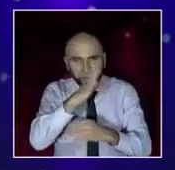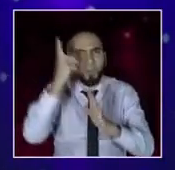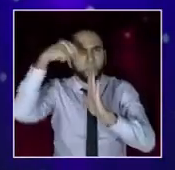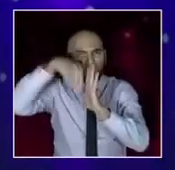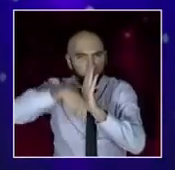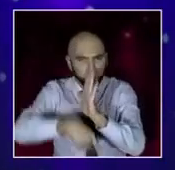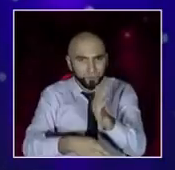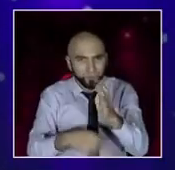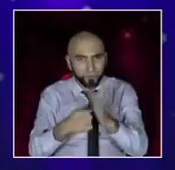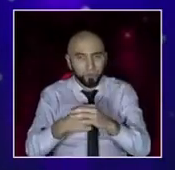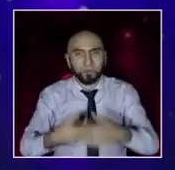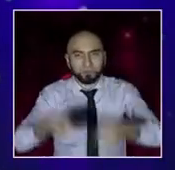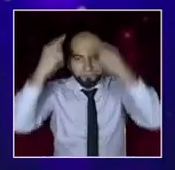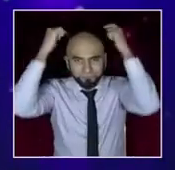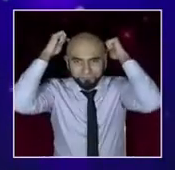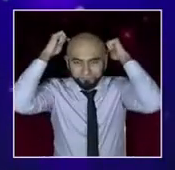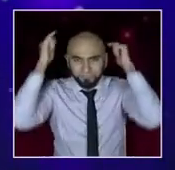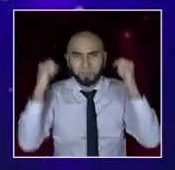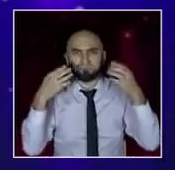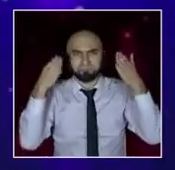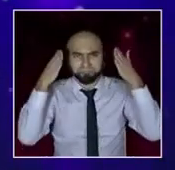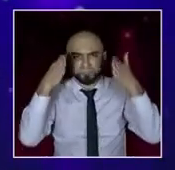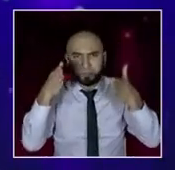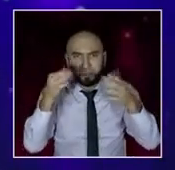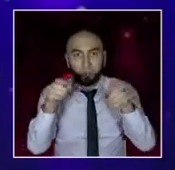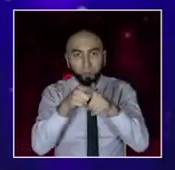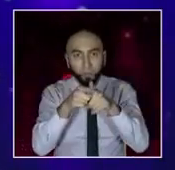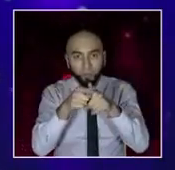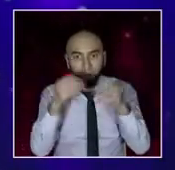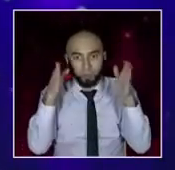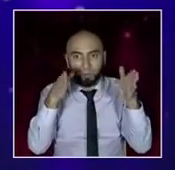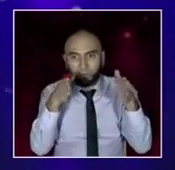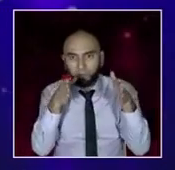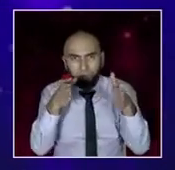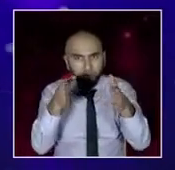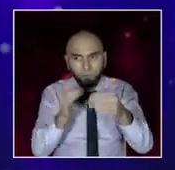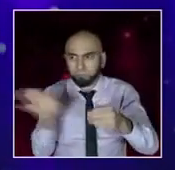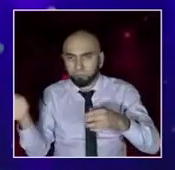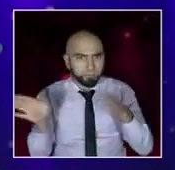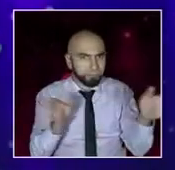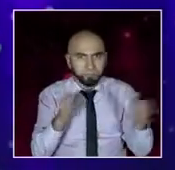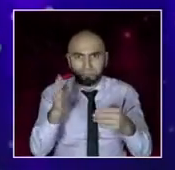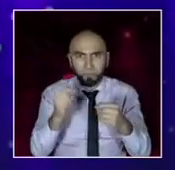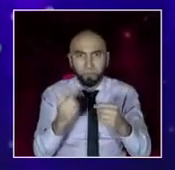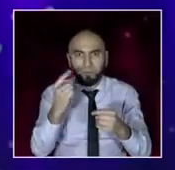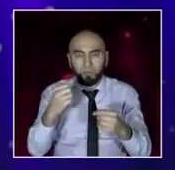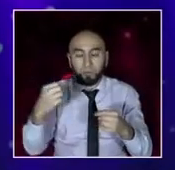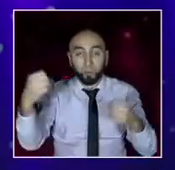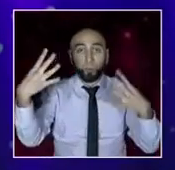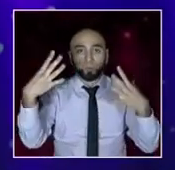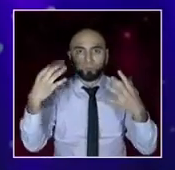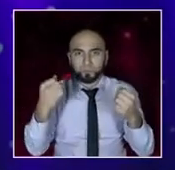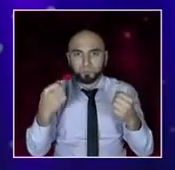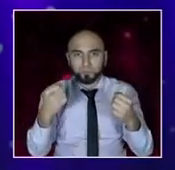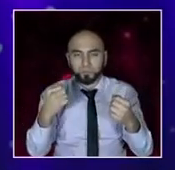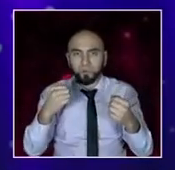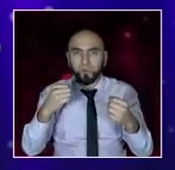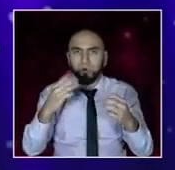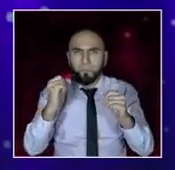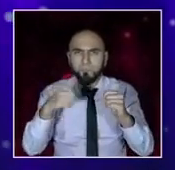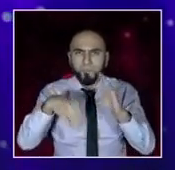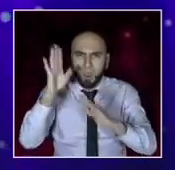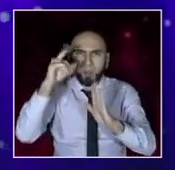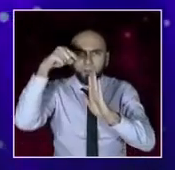del cerebro visual aborda cosas como orientación o luminiscencia o qué tan brillante es algo. Y mucho más